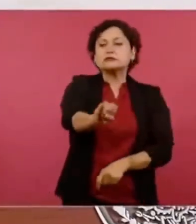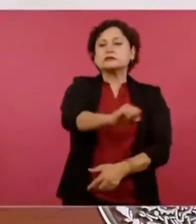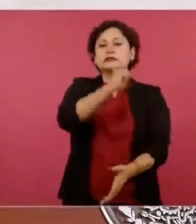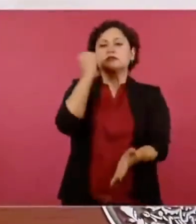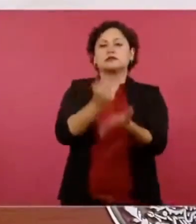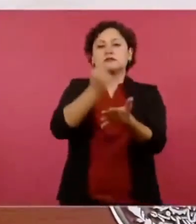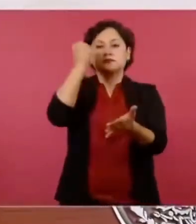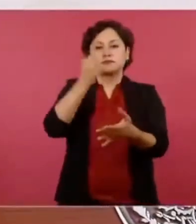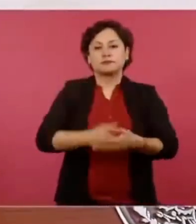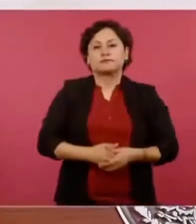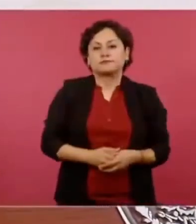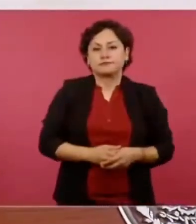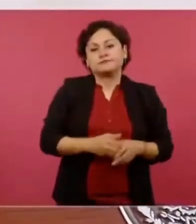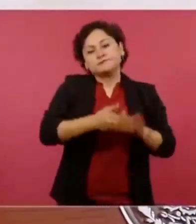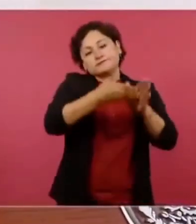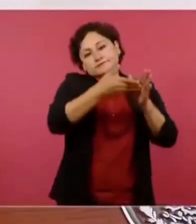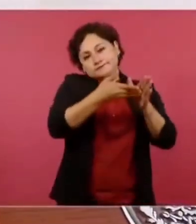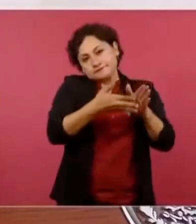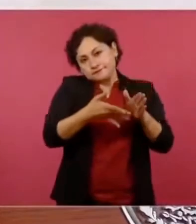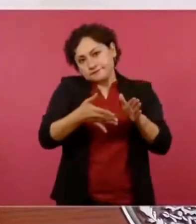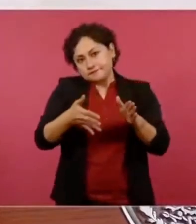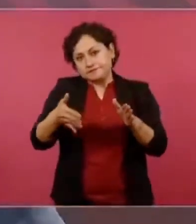pasa el tiempo,